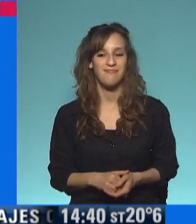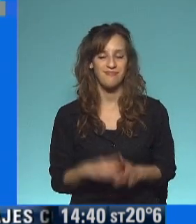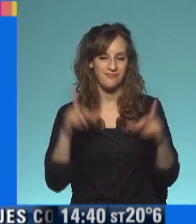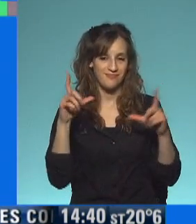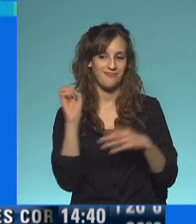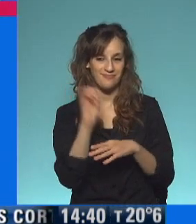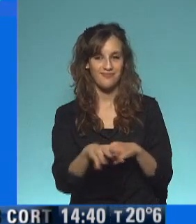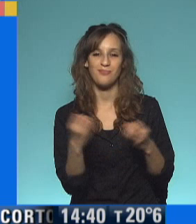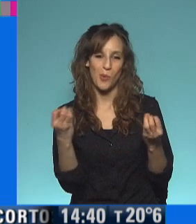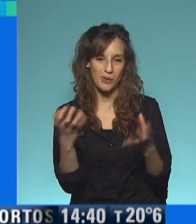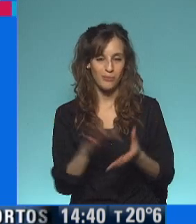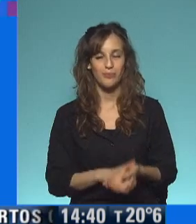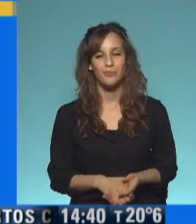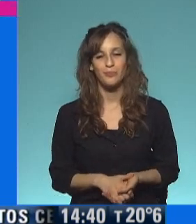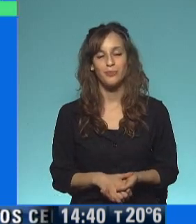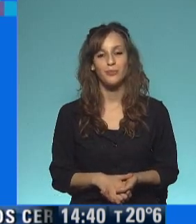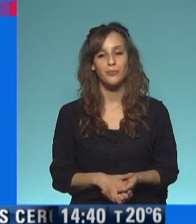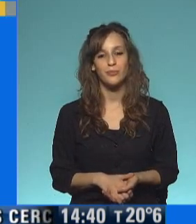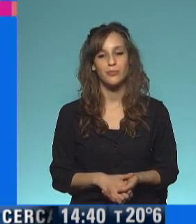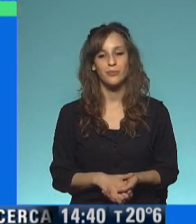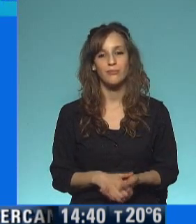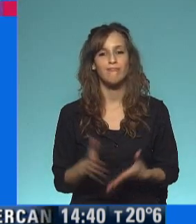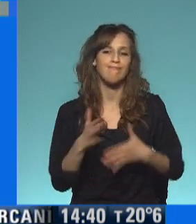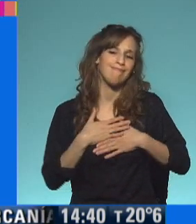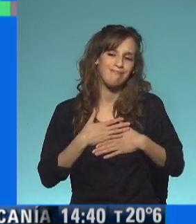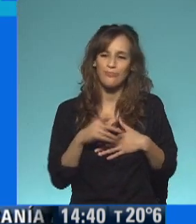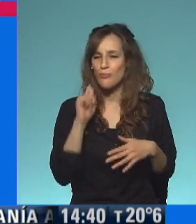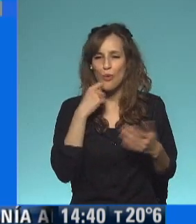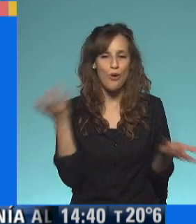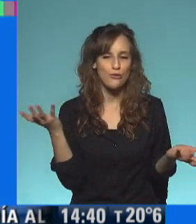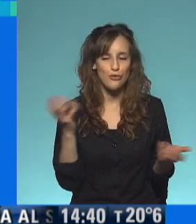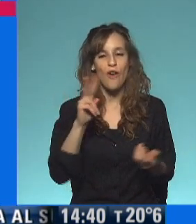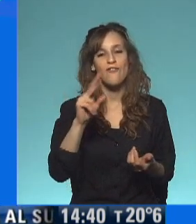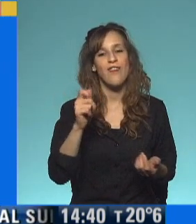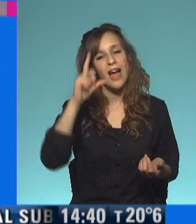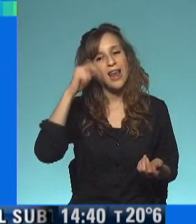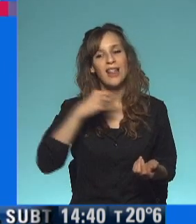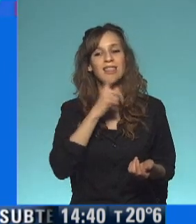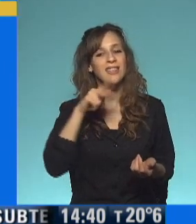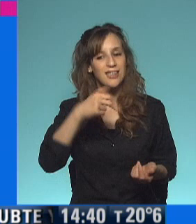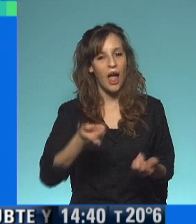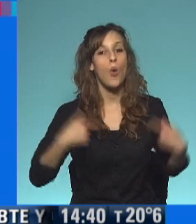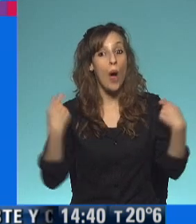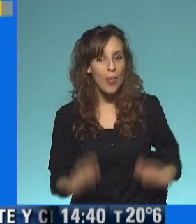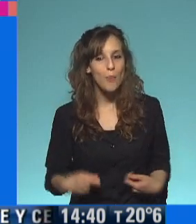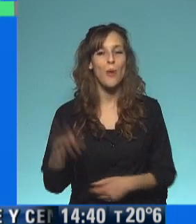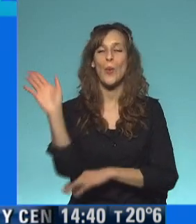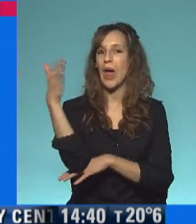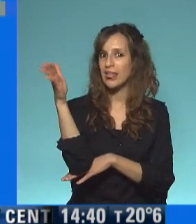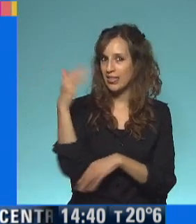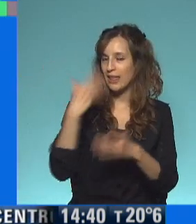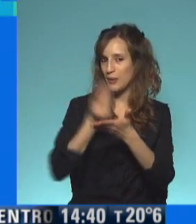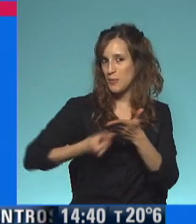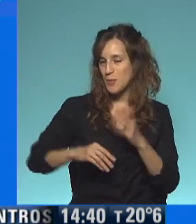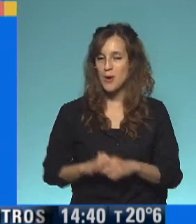Muy bien, Ulises. Ay, qué hermoso, Valentina Arias. Con guardapolvo y bandera. Qué